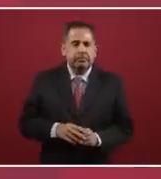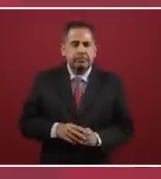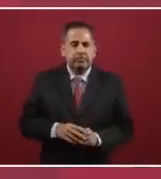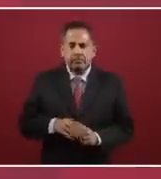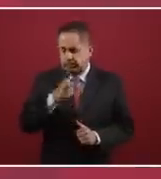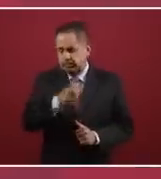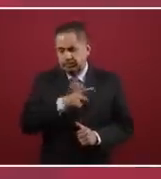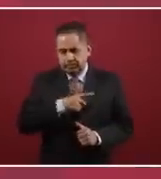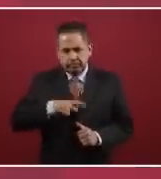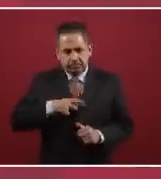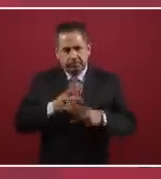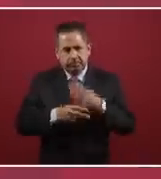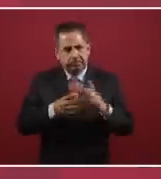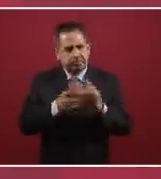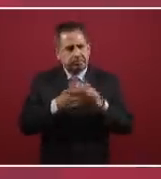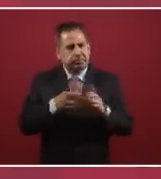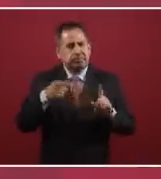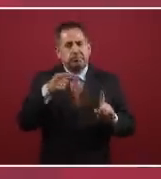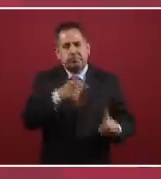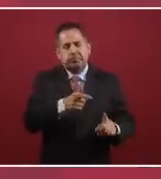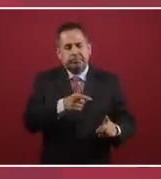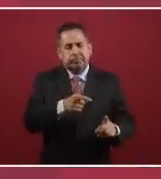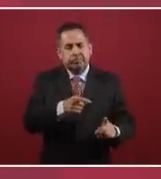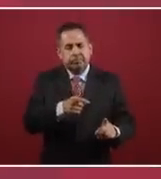Eso es lo que estamos nosotros